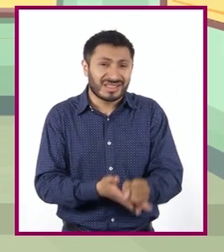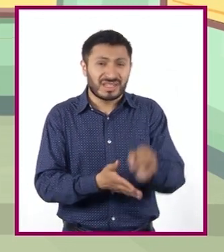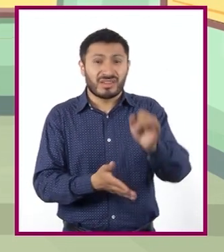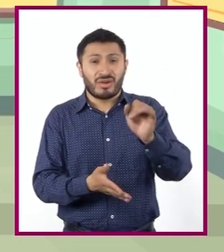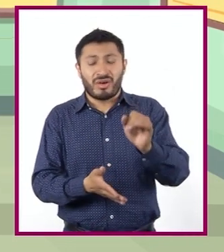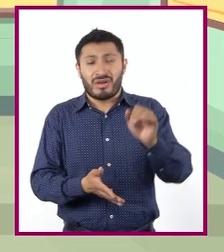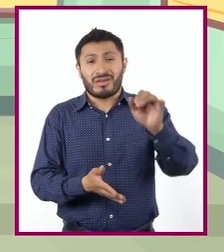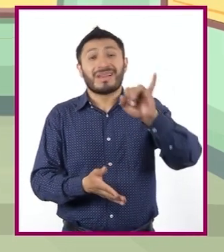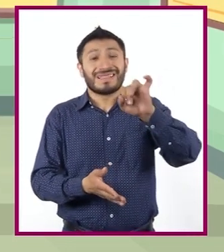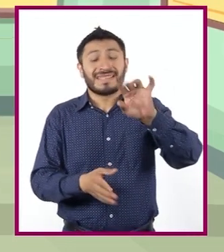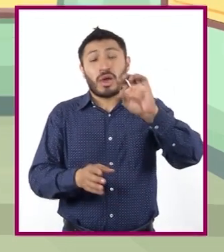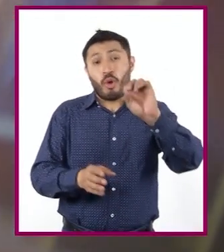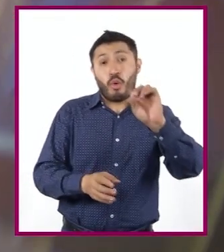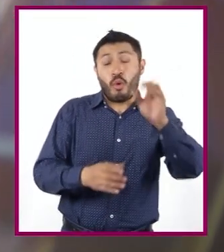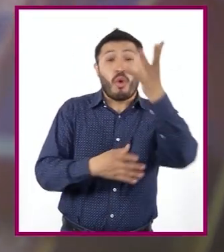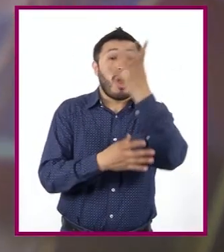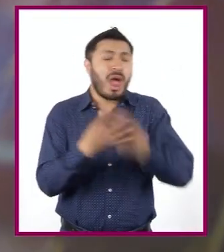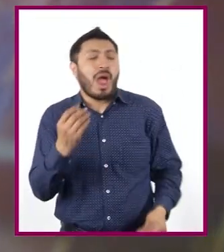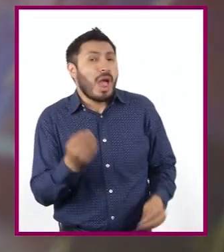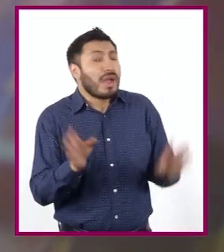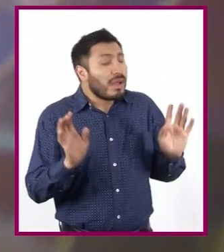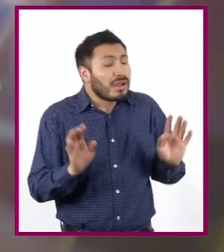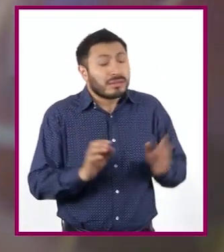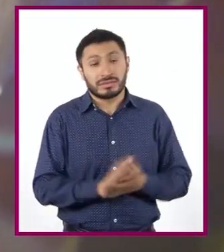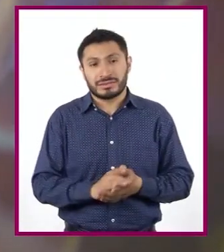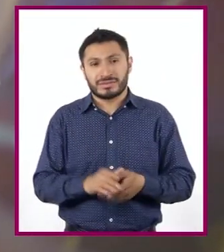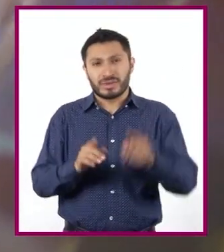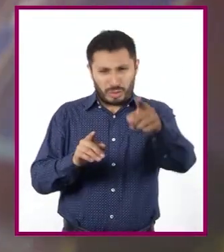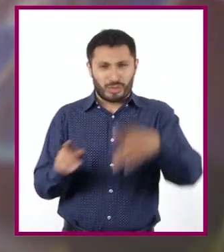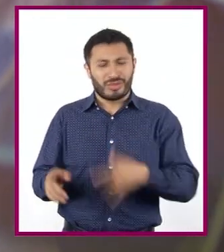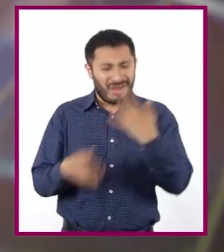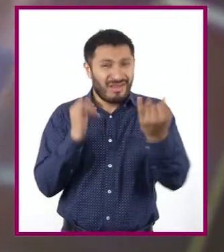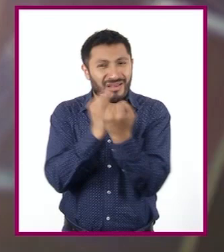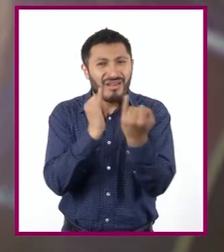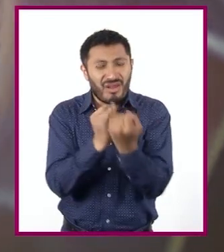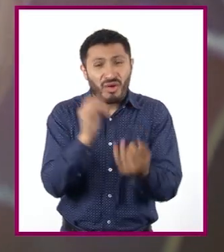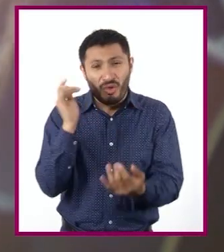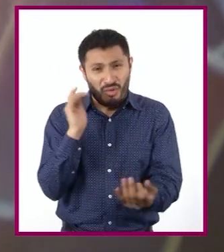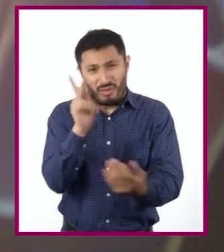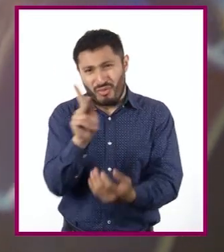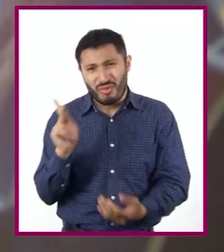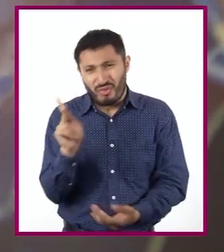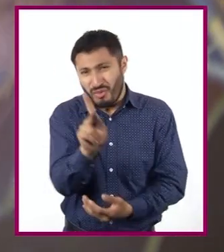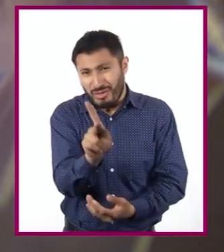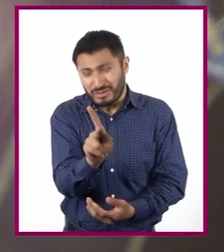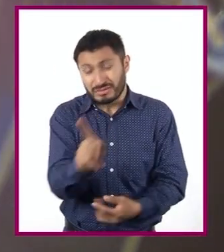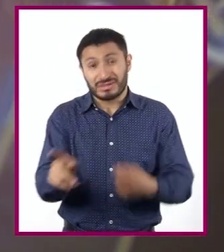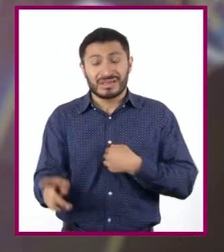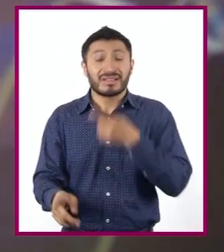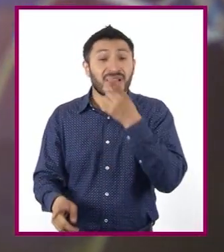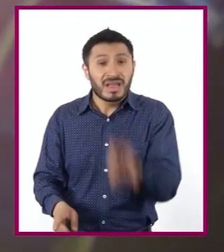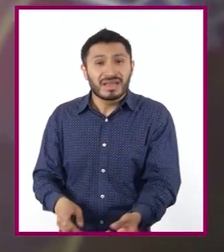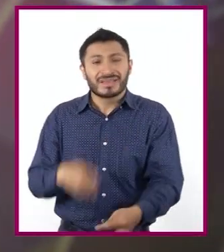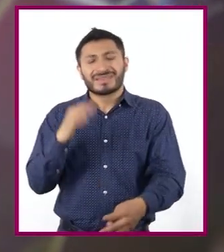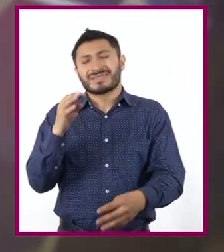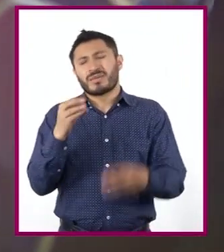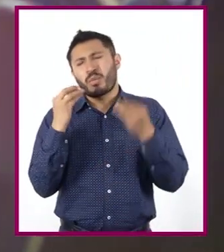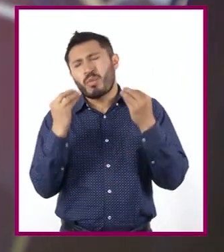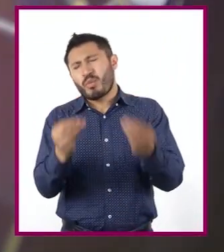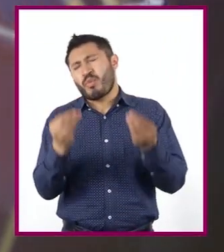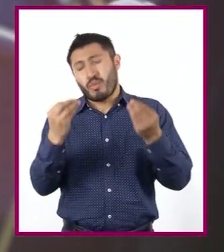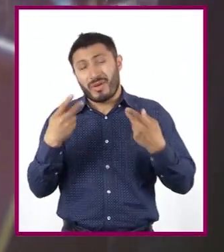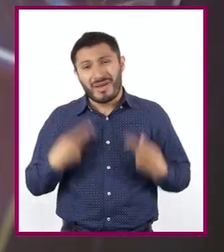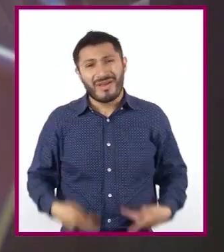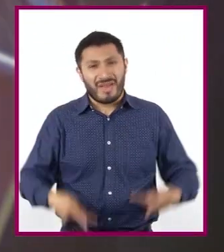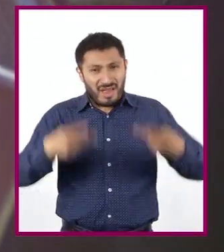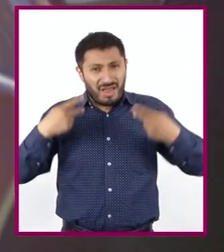ocurriendo es de que nuestro cerebro empieza a procesar nuevas maneras de cómo integrar información y generando nuevas soluciones. Entonces,